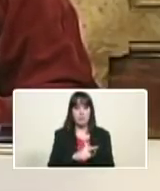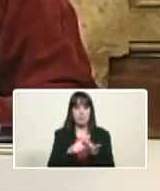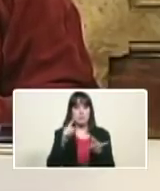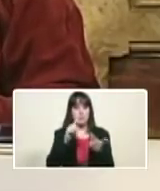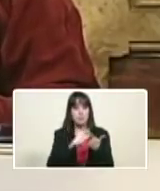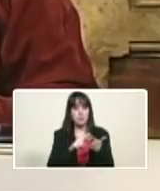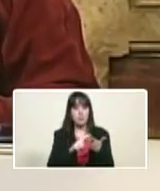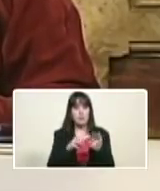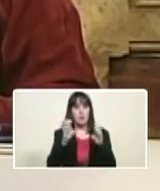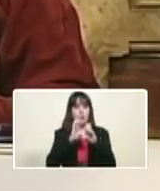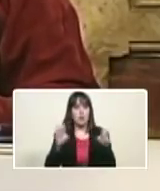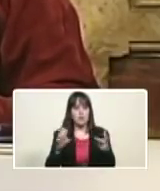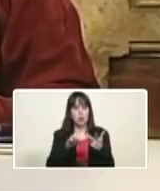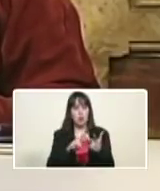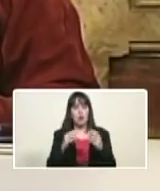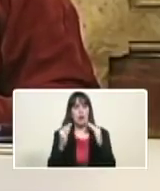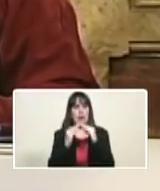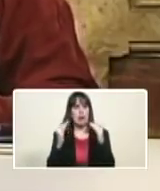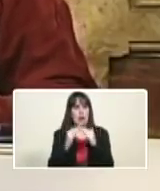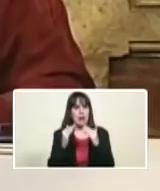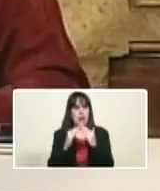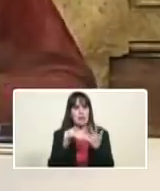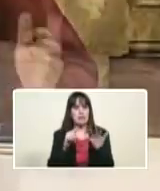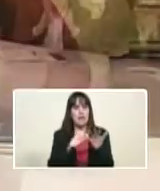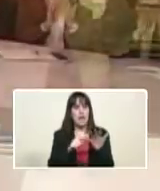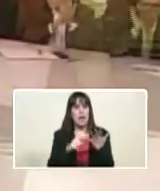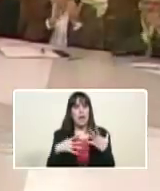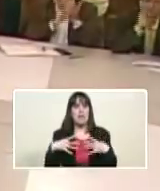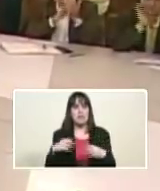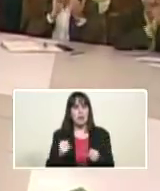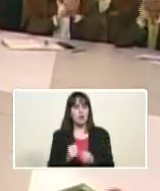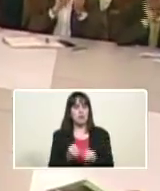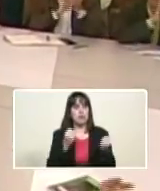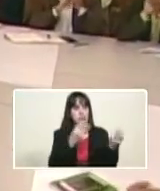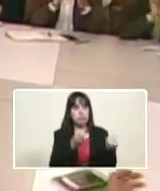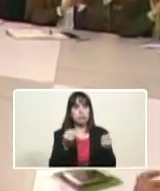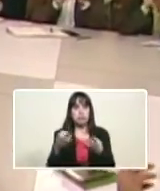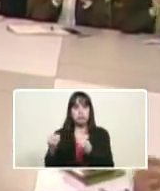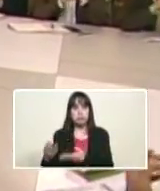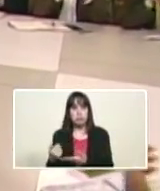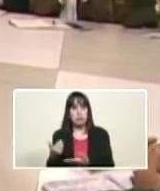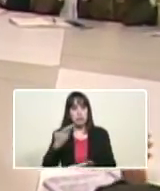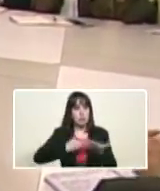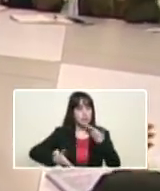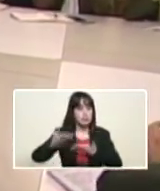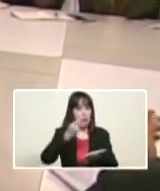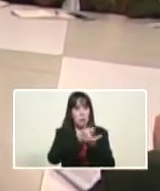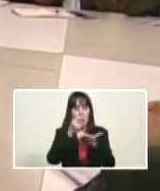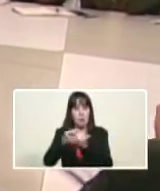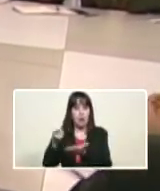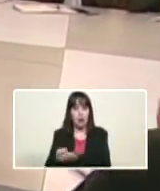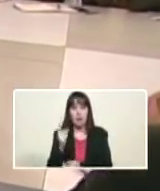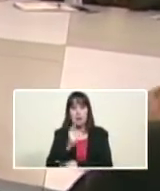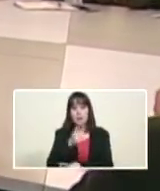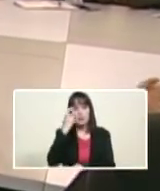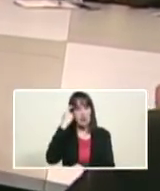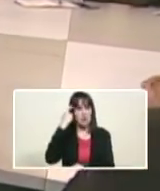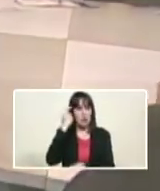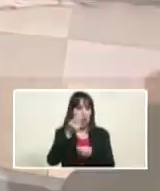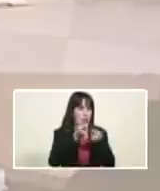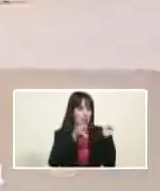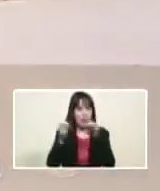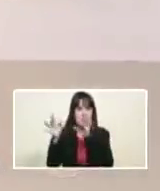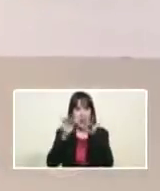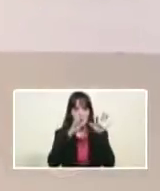del pueblo de Venezuela. Para eso son los dólares que ingresan en la República. Deben saberlo ustedes, deben saberlo para que nadie caiga en